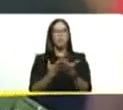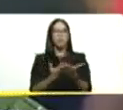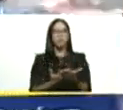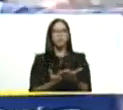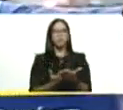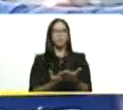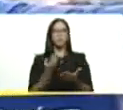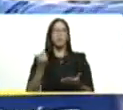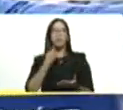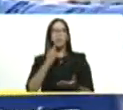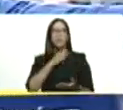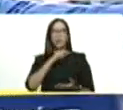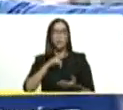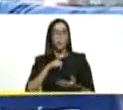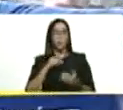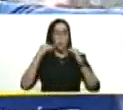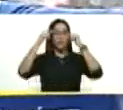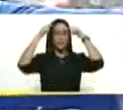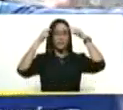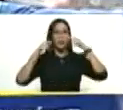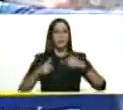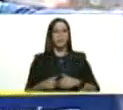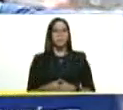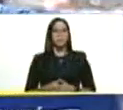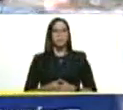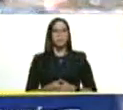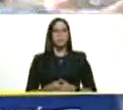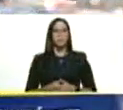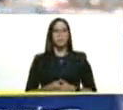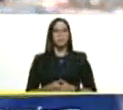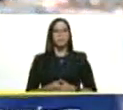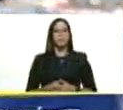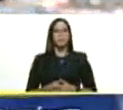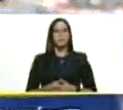Como decía nuestro comandante Hugo Chávez,